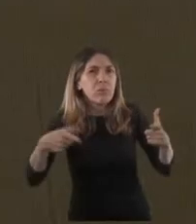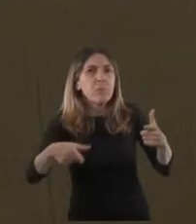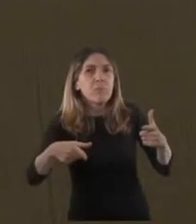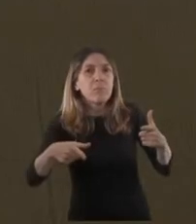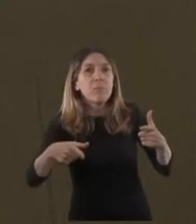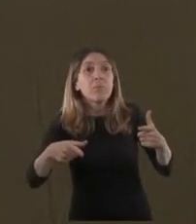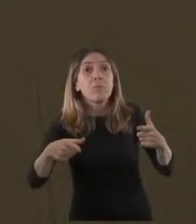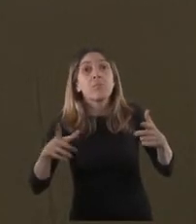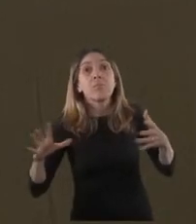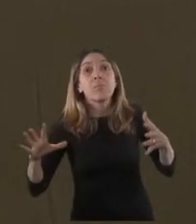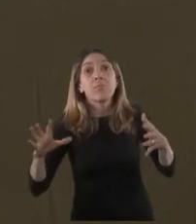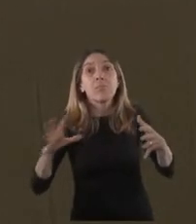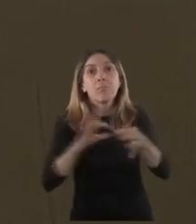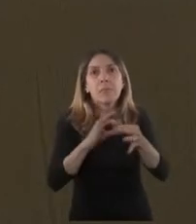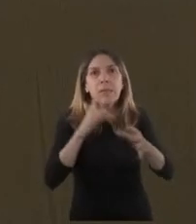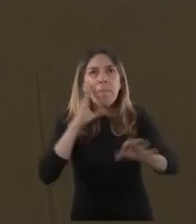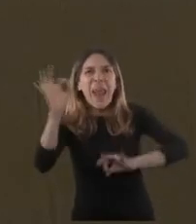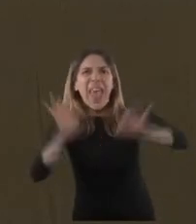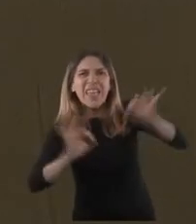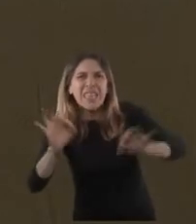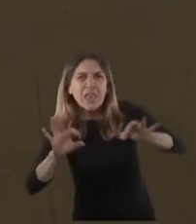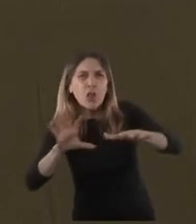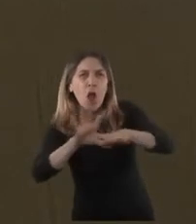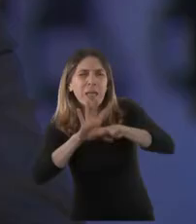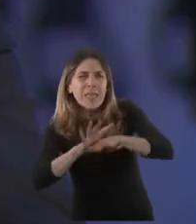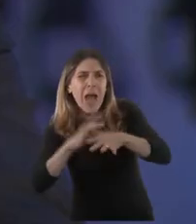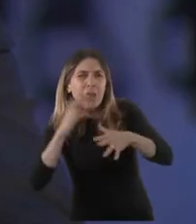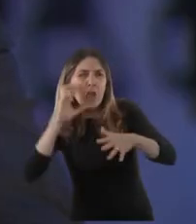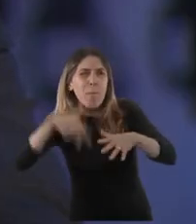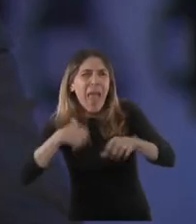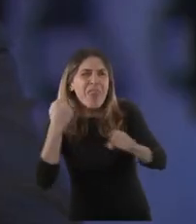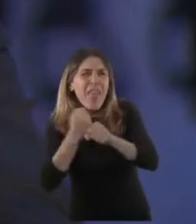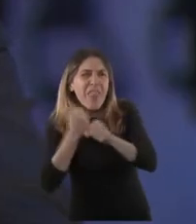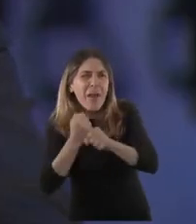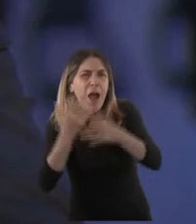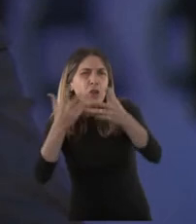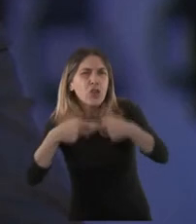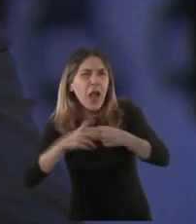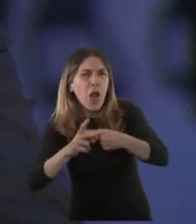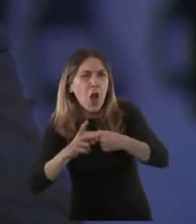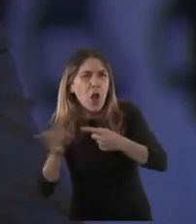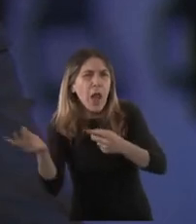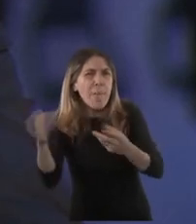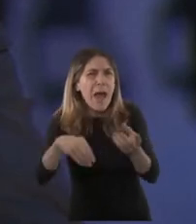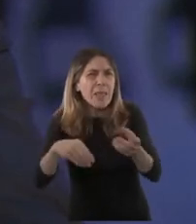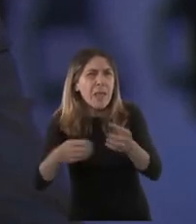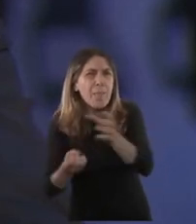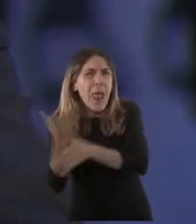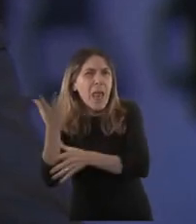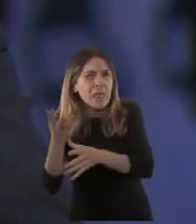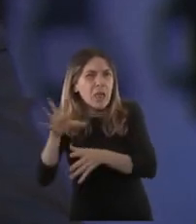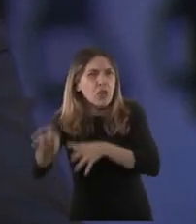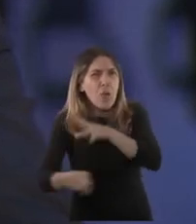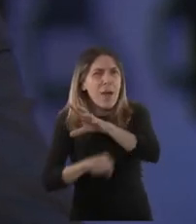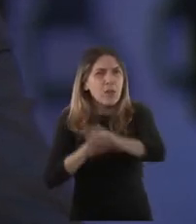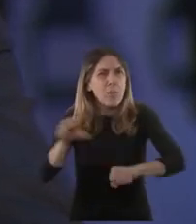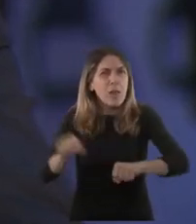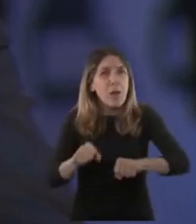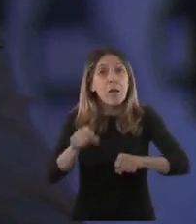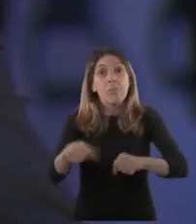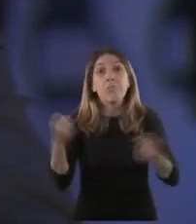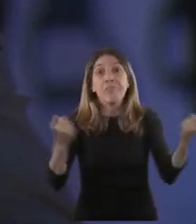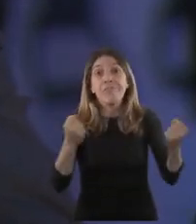la agricultura de precisión y por cada una de las tecnologías que se le fue incorporando a nuestra